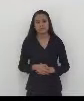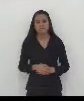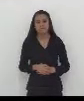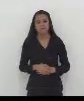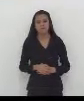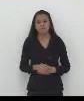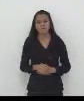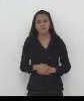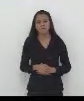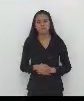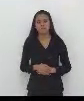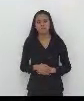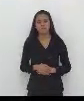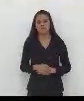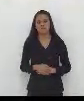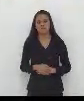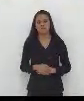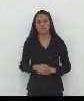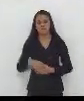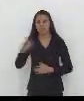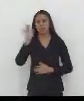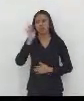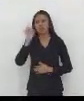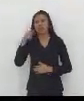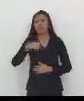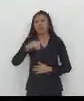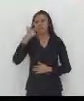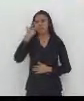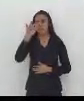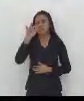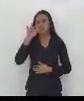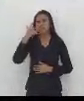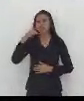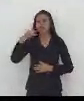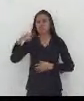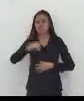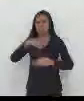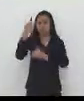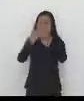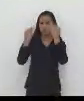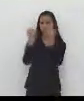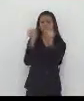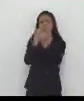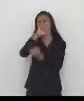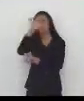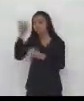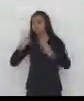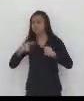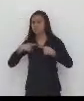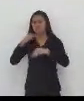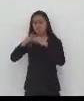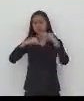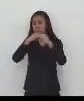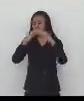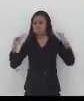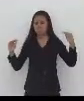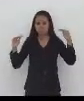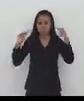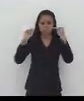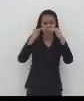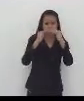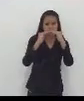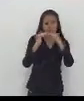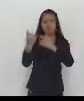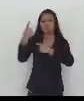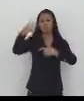Me gustaría que nos trataran como cualquier otra persona, porque nosotros somos igual que todos. Nos incluyan, que nos den la oportunidad de